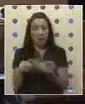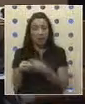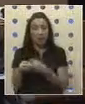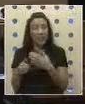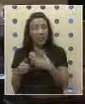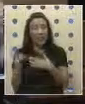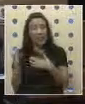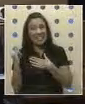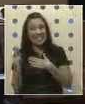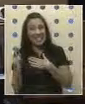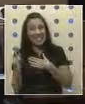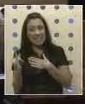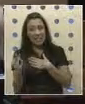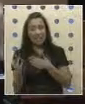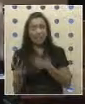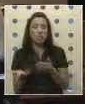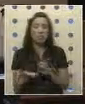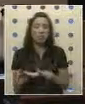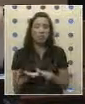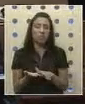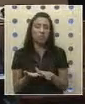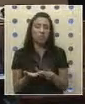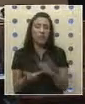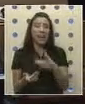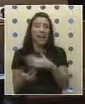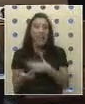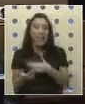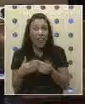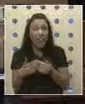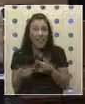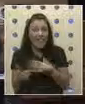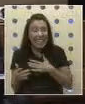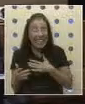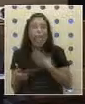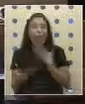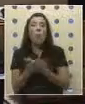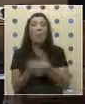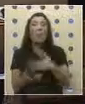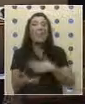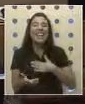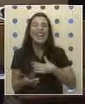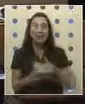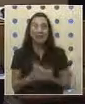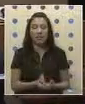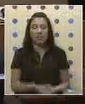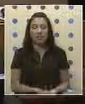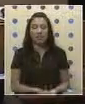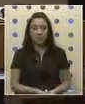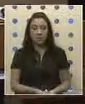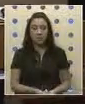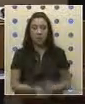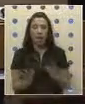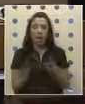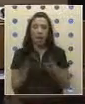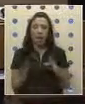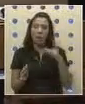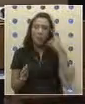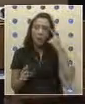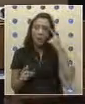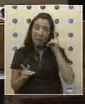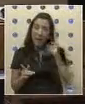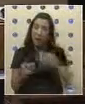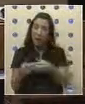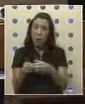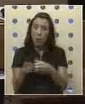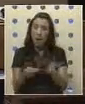quiere sí, y no solamente eso, sino que donde quiere y cuando quiere. Y a lo mejor para la mitad de los cupos a